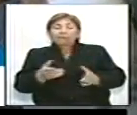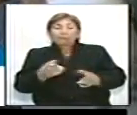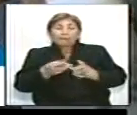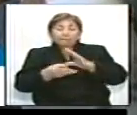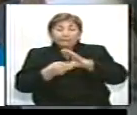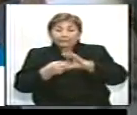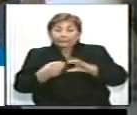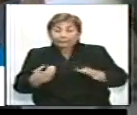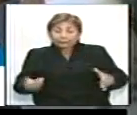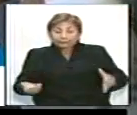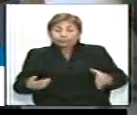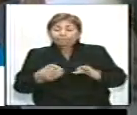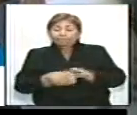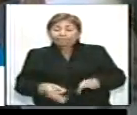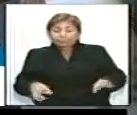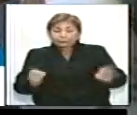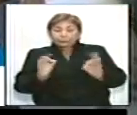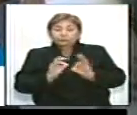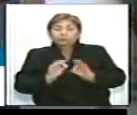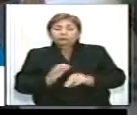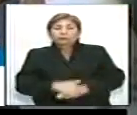de minería. Entonces, sería importante,